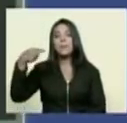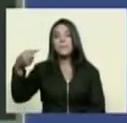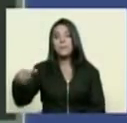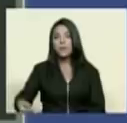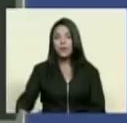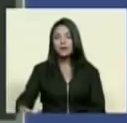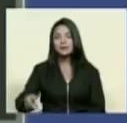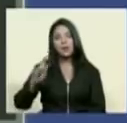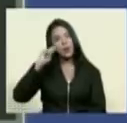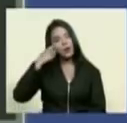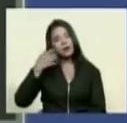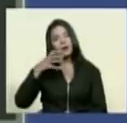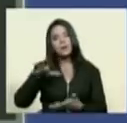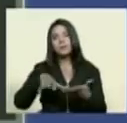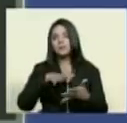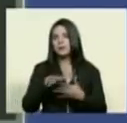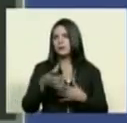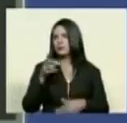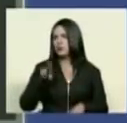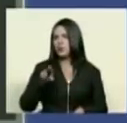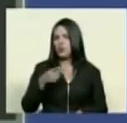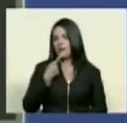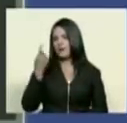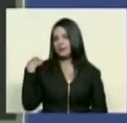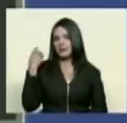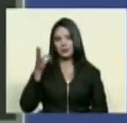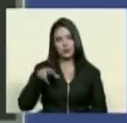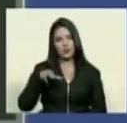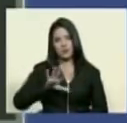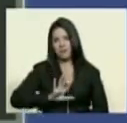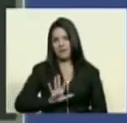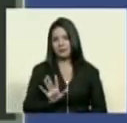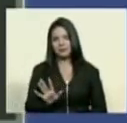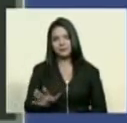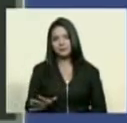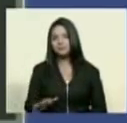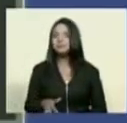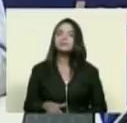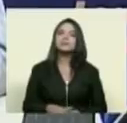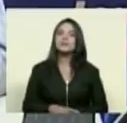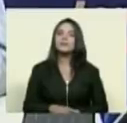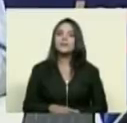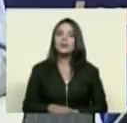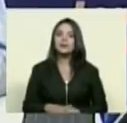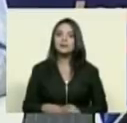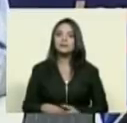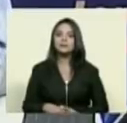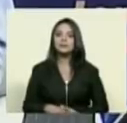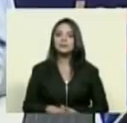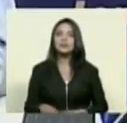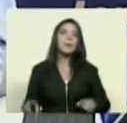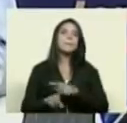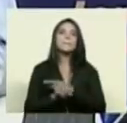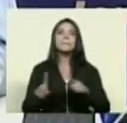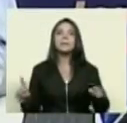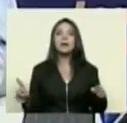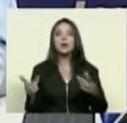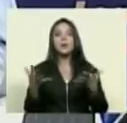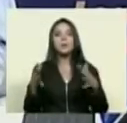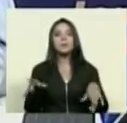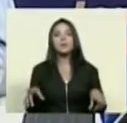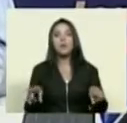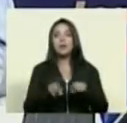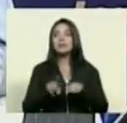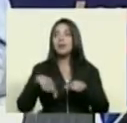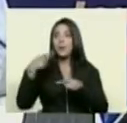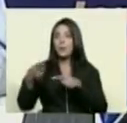un descalabro jamás como el que recibieron ayer, o los que han recibido en los últimos 140 días, pero con un descalabro parecido después de que